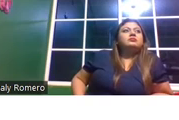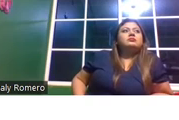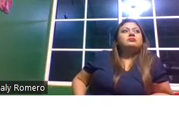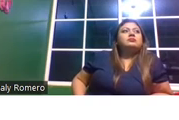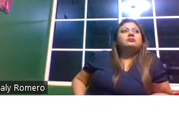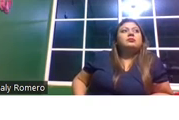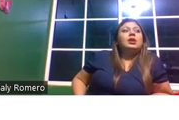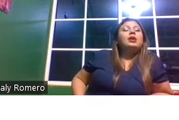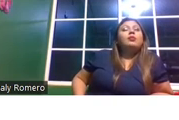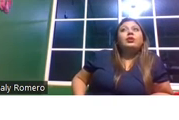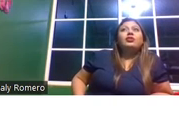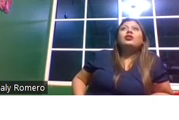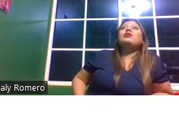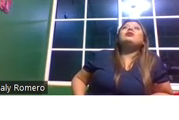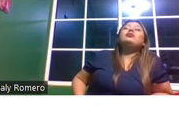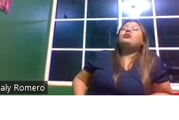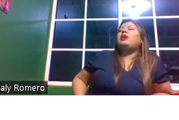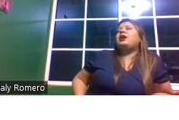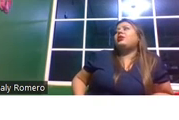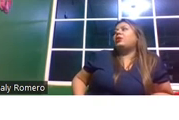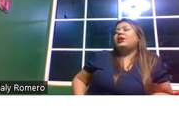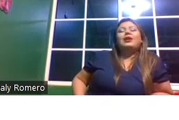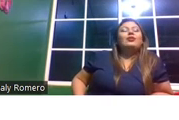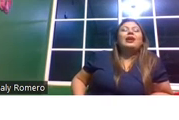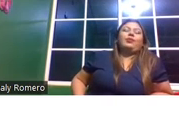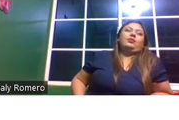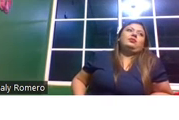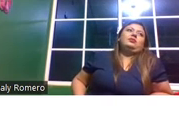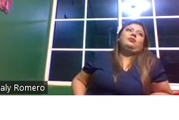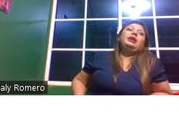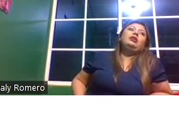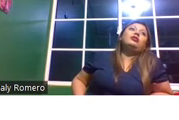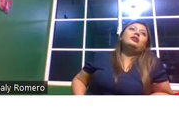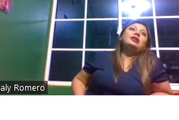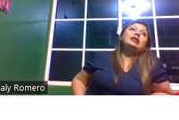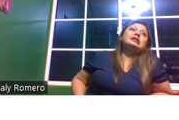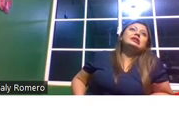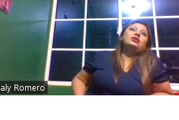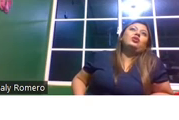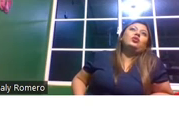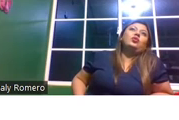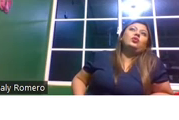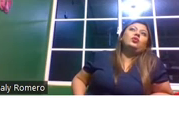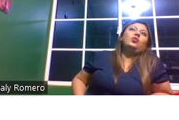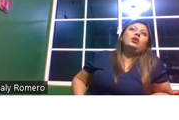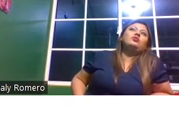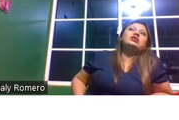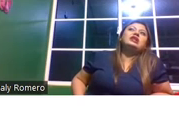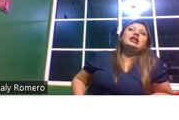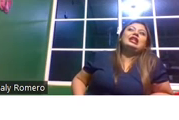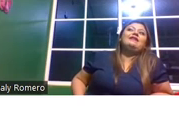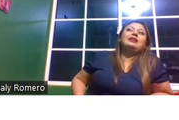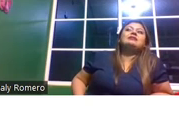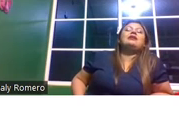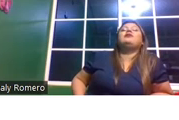cliente interno. Entonces, ¿cómo están las métricas de satisfacción con el cliente interno? Y si el cliente interno en este caso está mal,